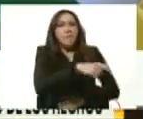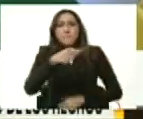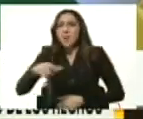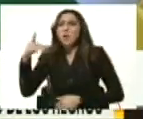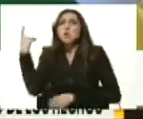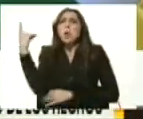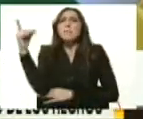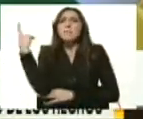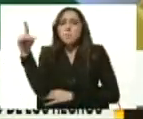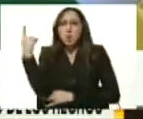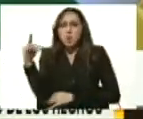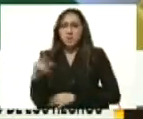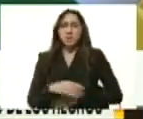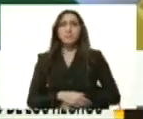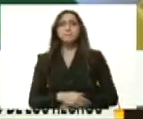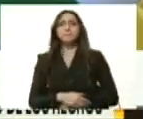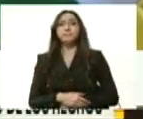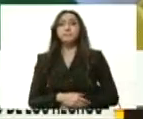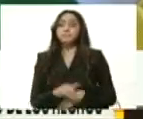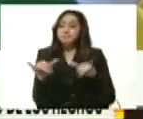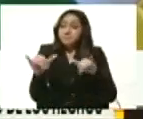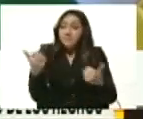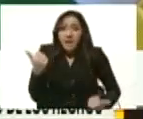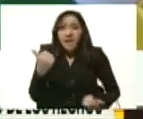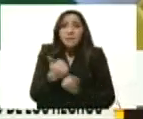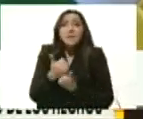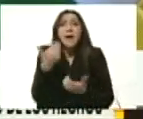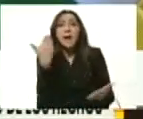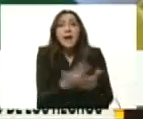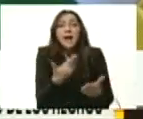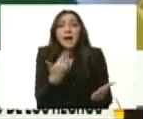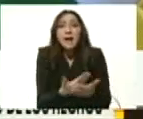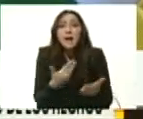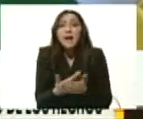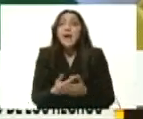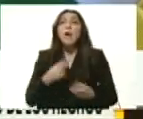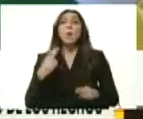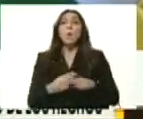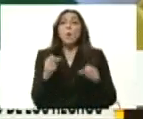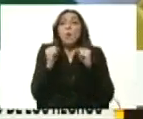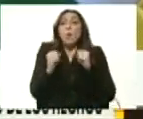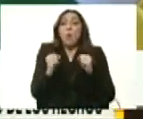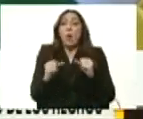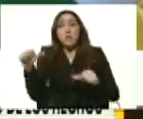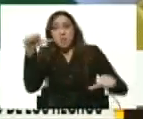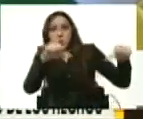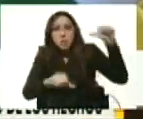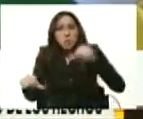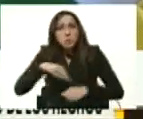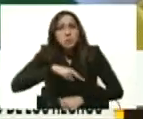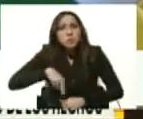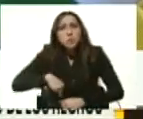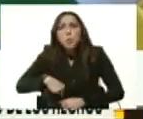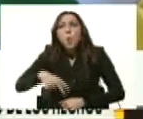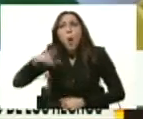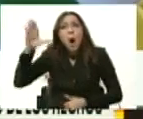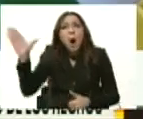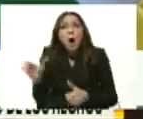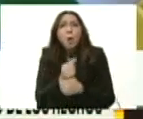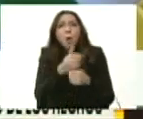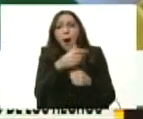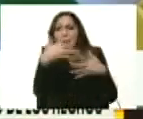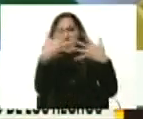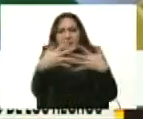bolivianos y bolivianas, y sobre la base de evidencias contundentes y científicas, podemos identificar en su texto